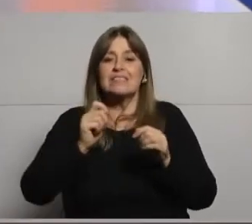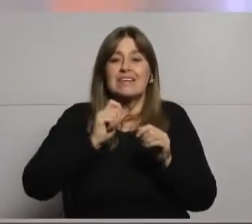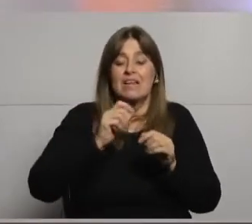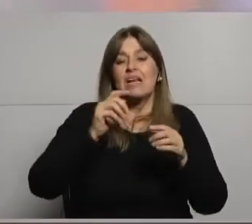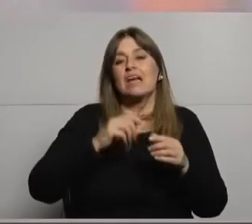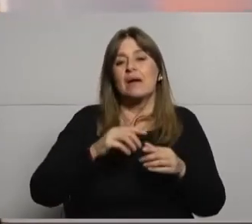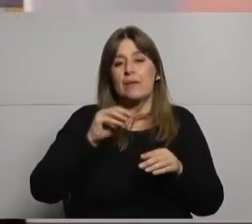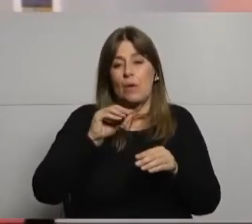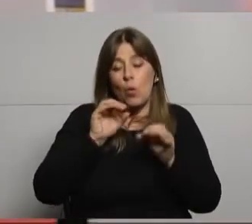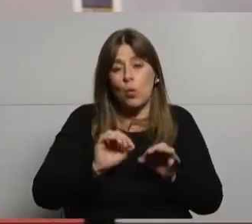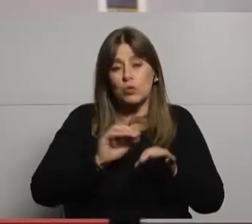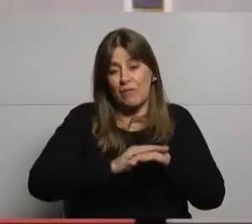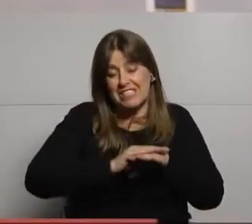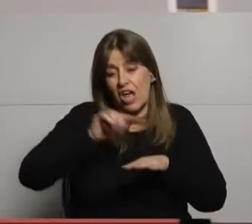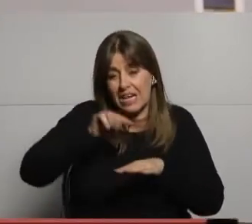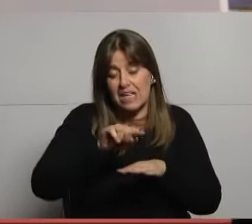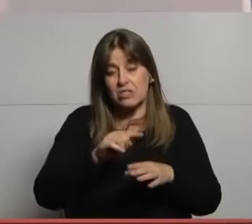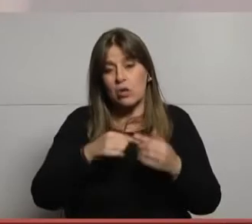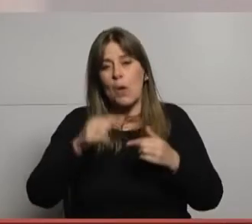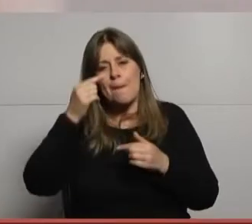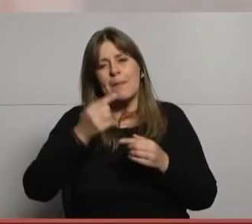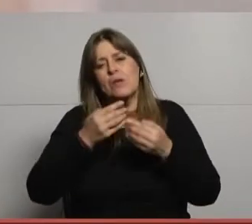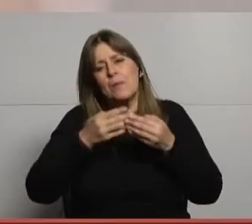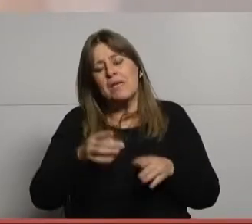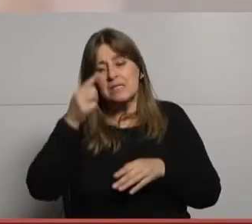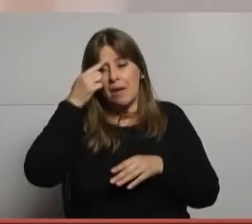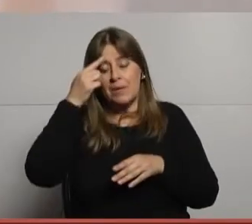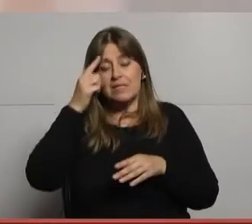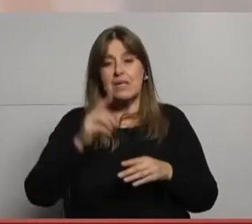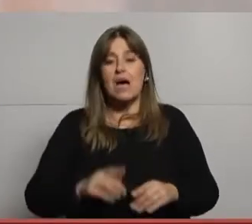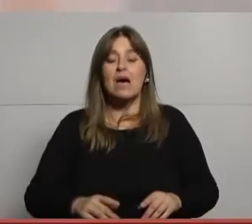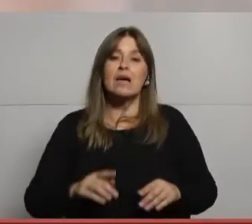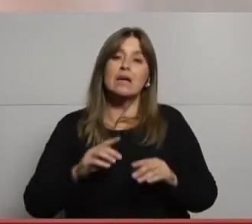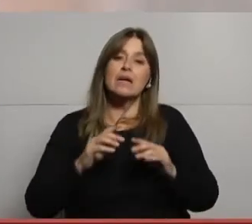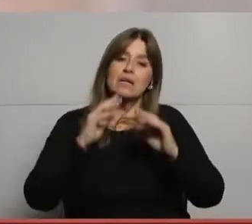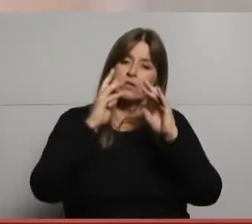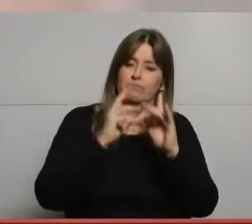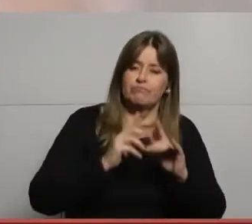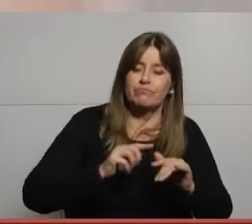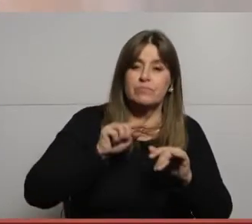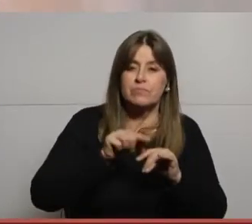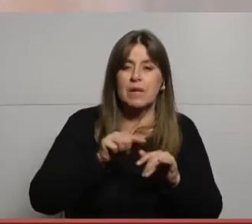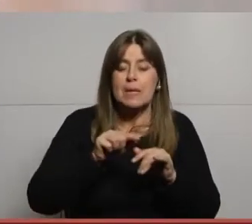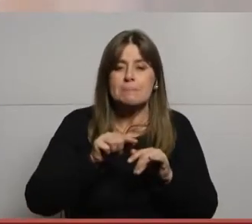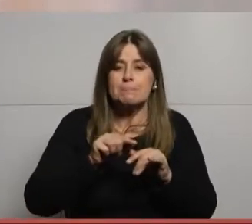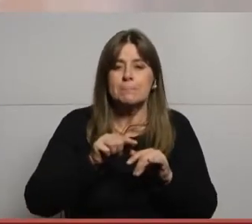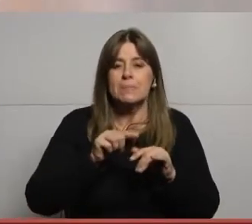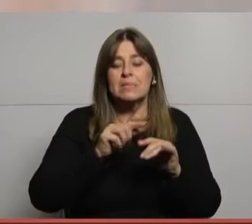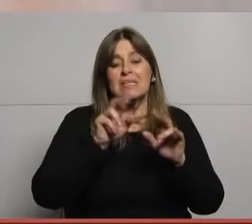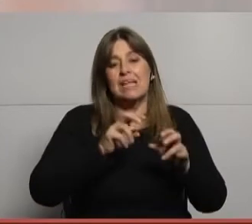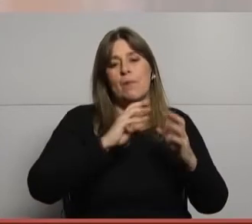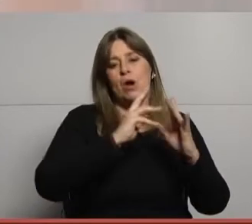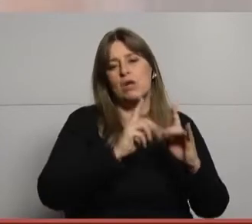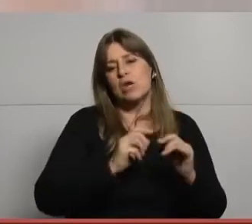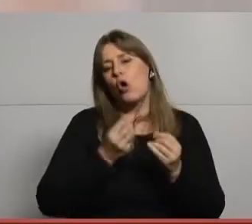eso. Cuando uno empieza a pensar en los algoritmos, está el tema de la organización,